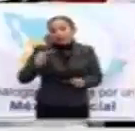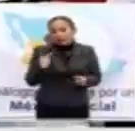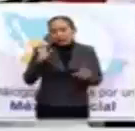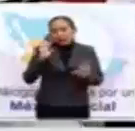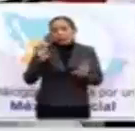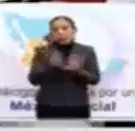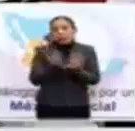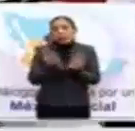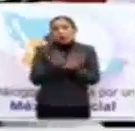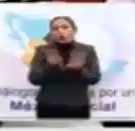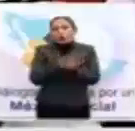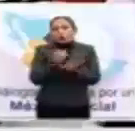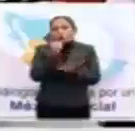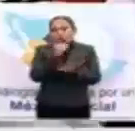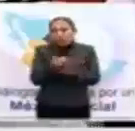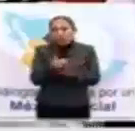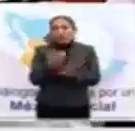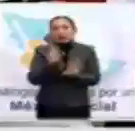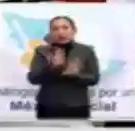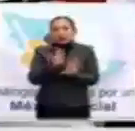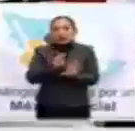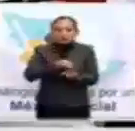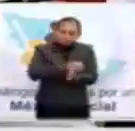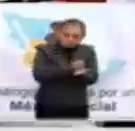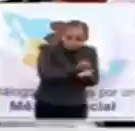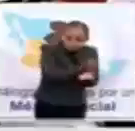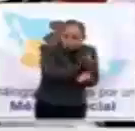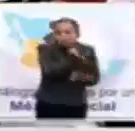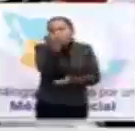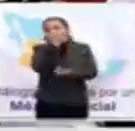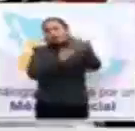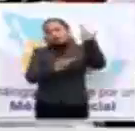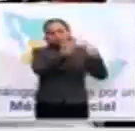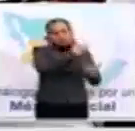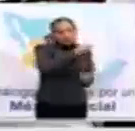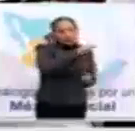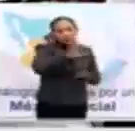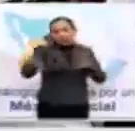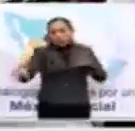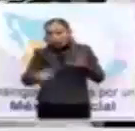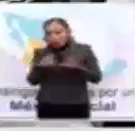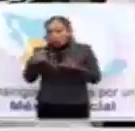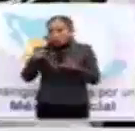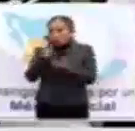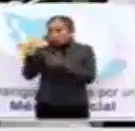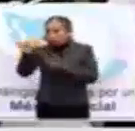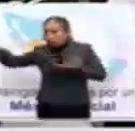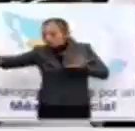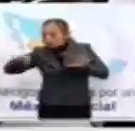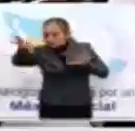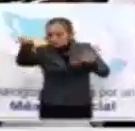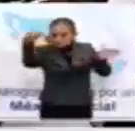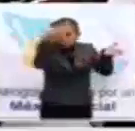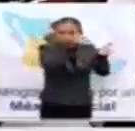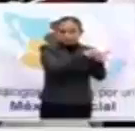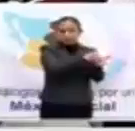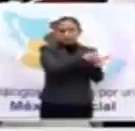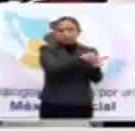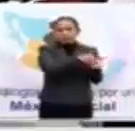dar un buen golpe de timón para integrar lo disperso.